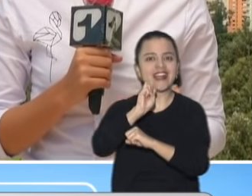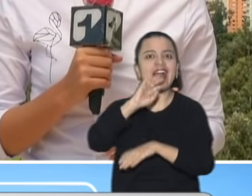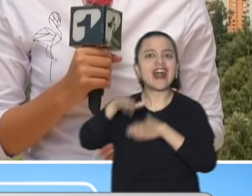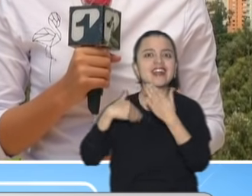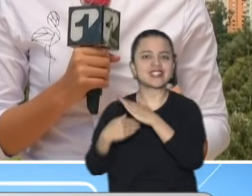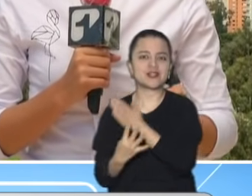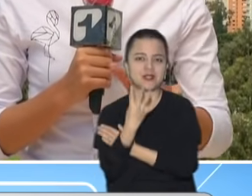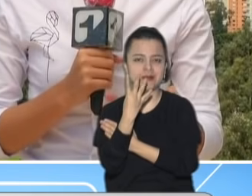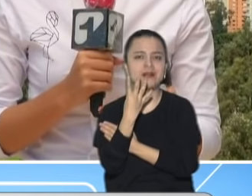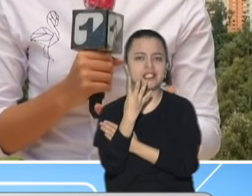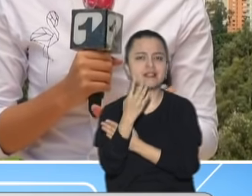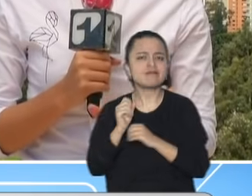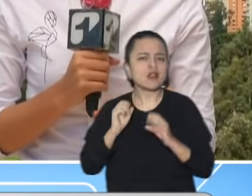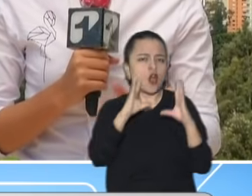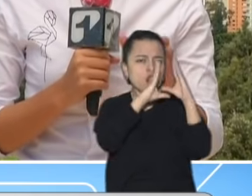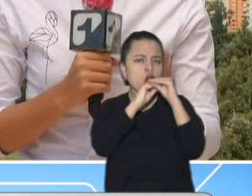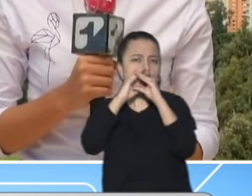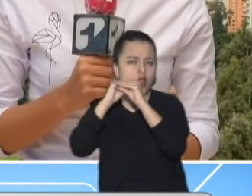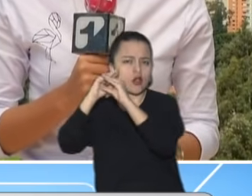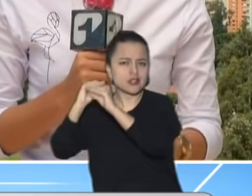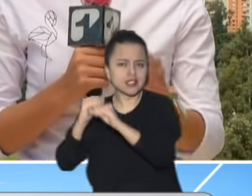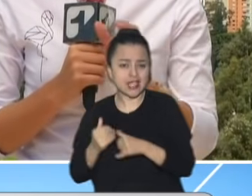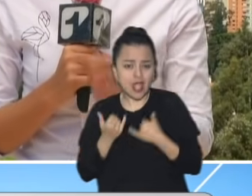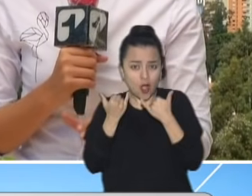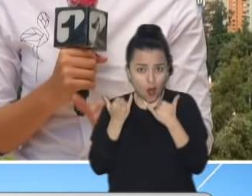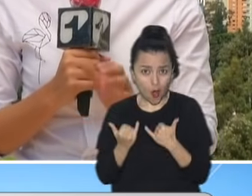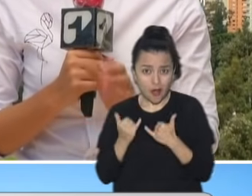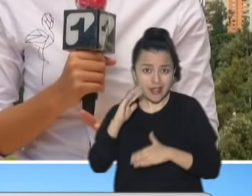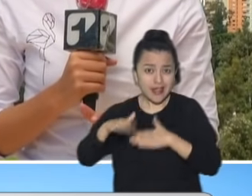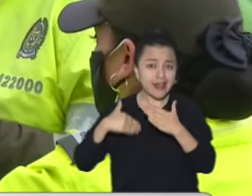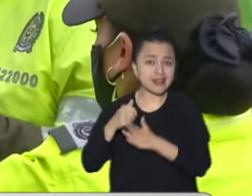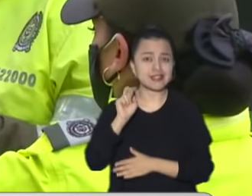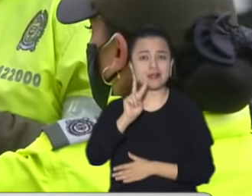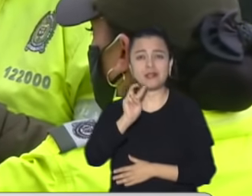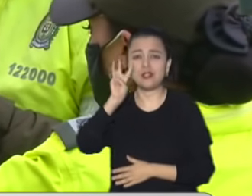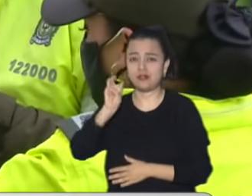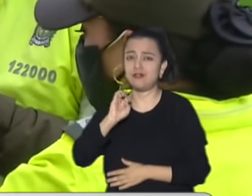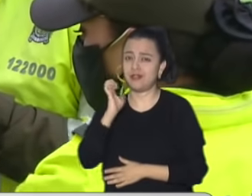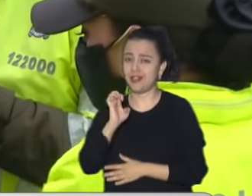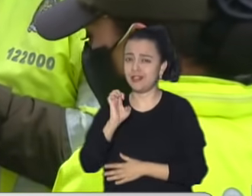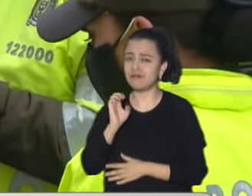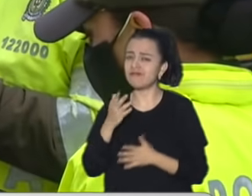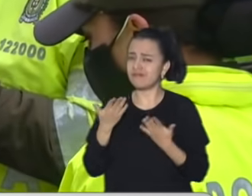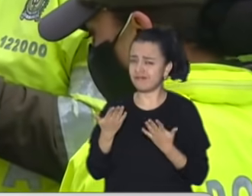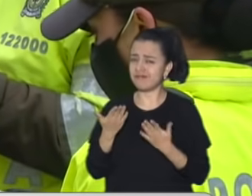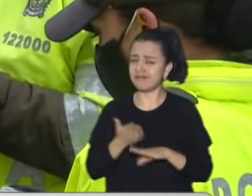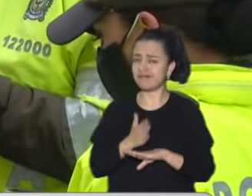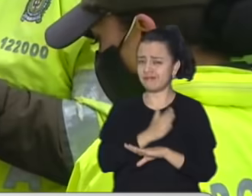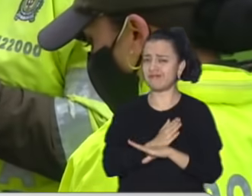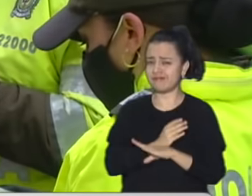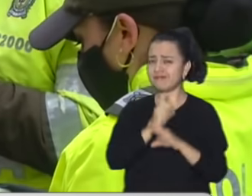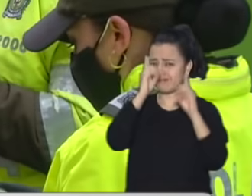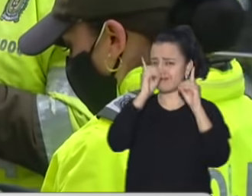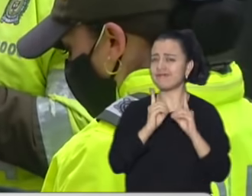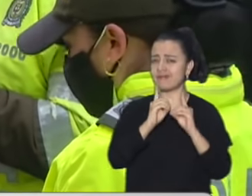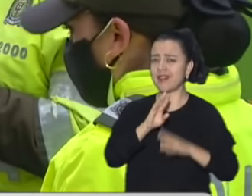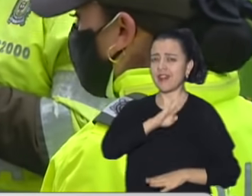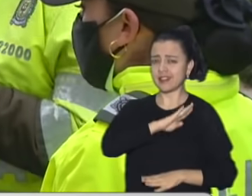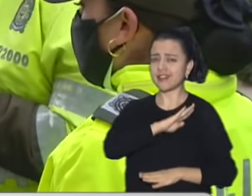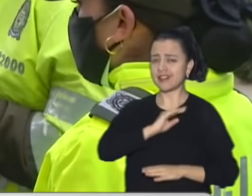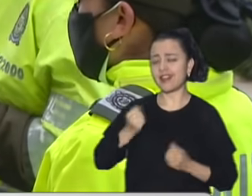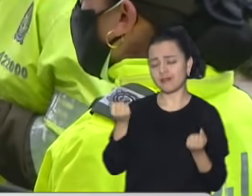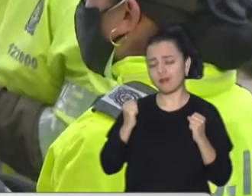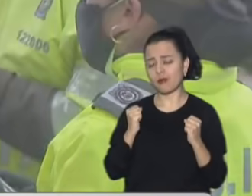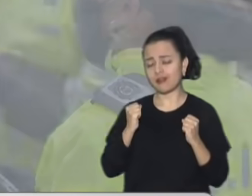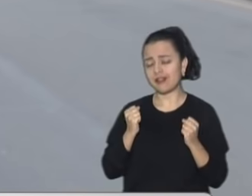de queda nocturno. Esta medida regirá desde hoy hasta el 28 de enero. Así se estableció, o así lo estableció, la Alcaldía Mayor